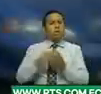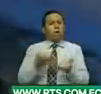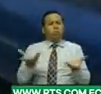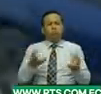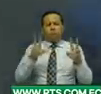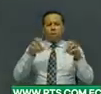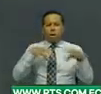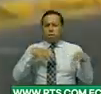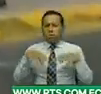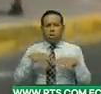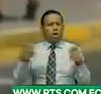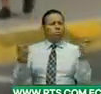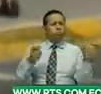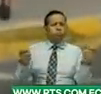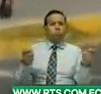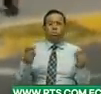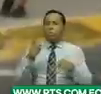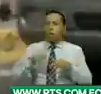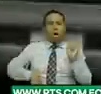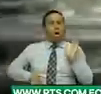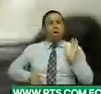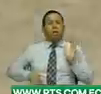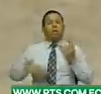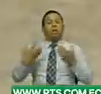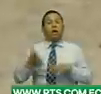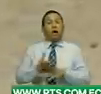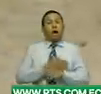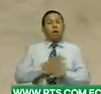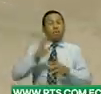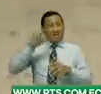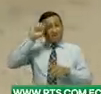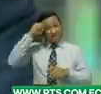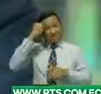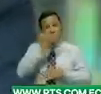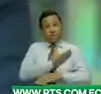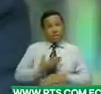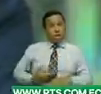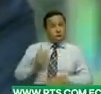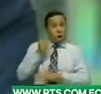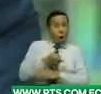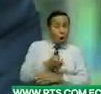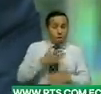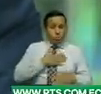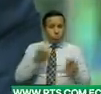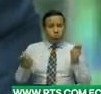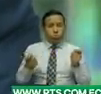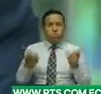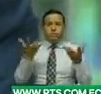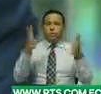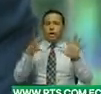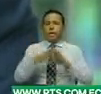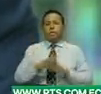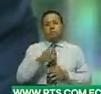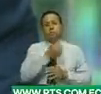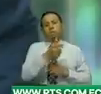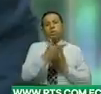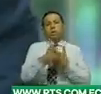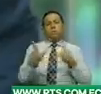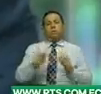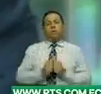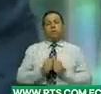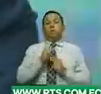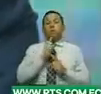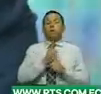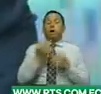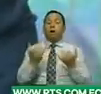actividades para evitar aglomeraciones y contagios, pues ya no está vigente el estado de excepción. Tal cual ha dispuesto la Corte Constitucional, tenemos que actuar